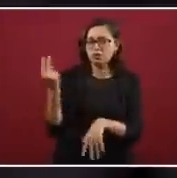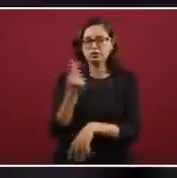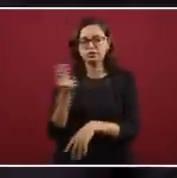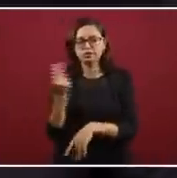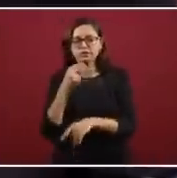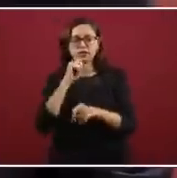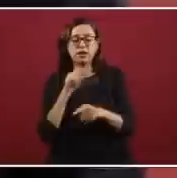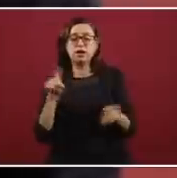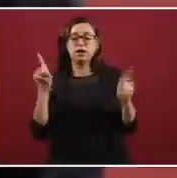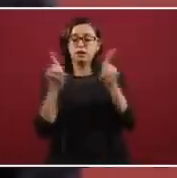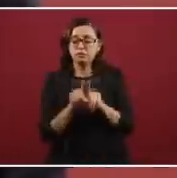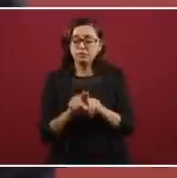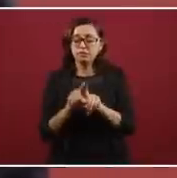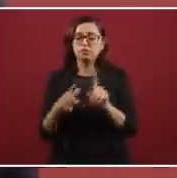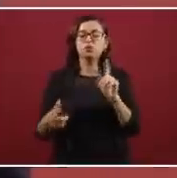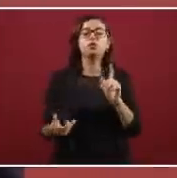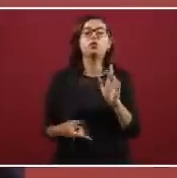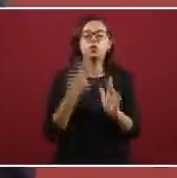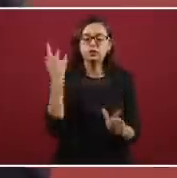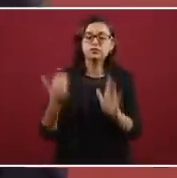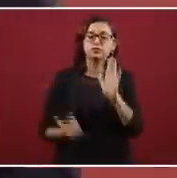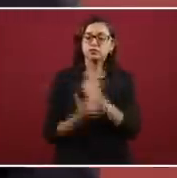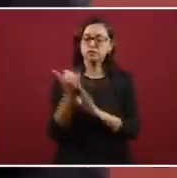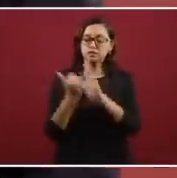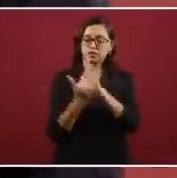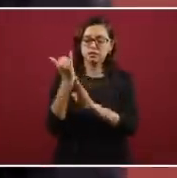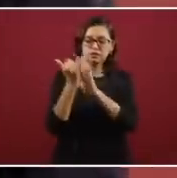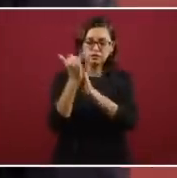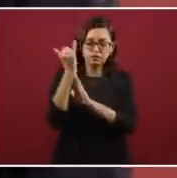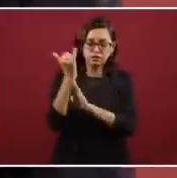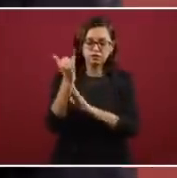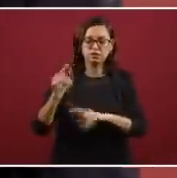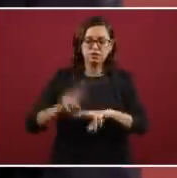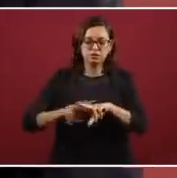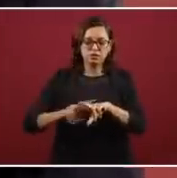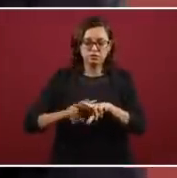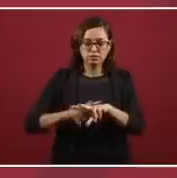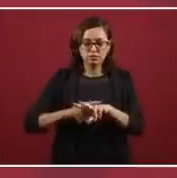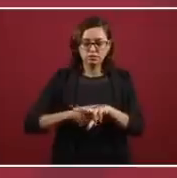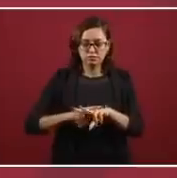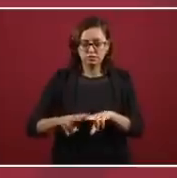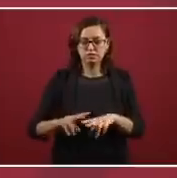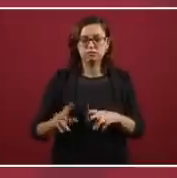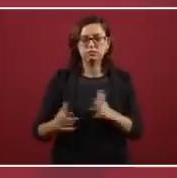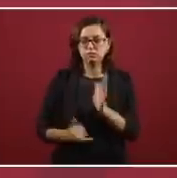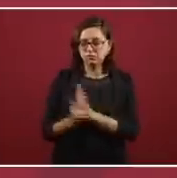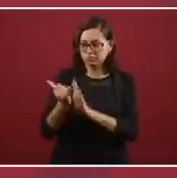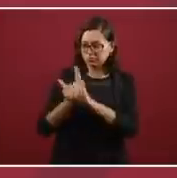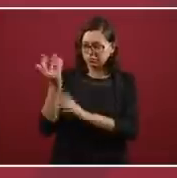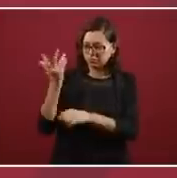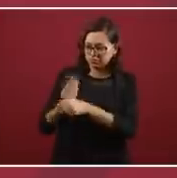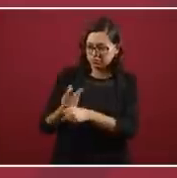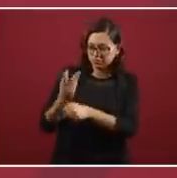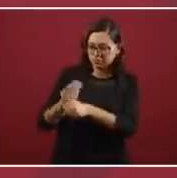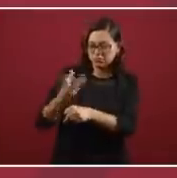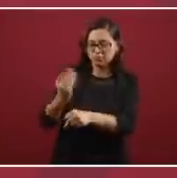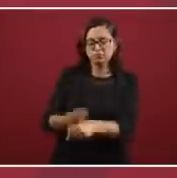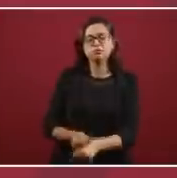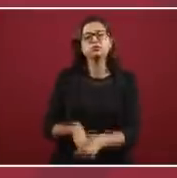o reconstrucción de la vía del ferrocarril del Istmo, ya estamos